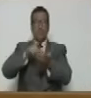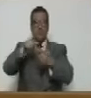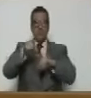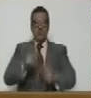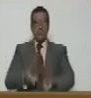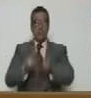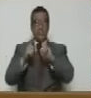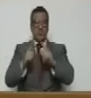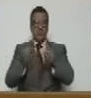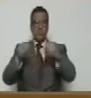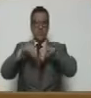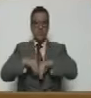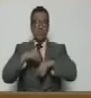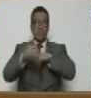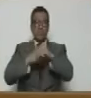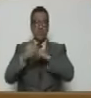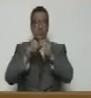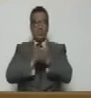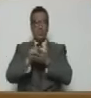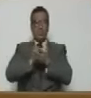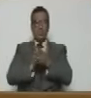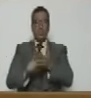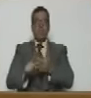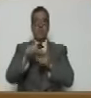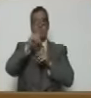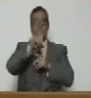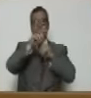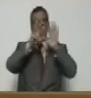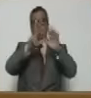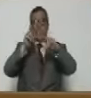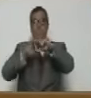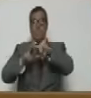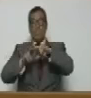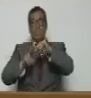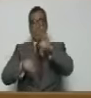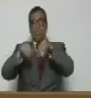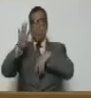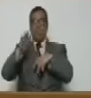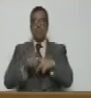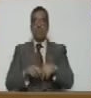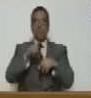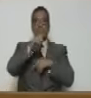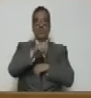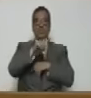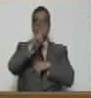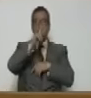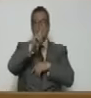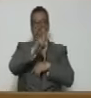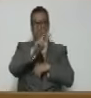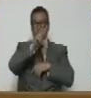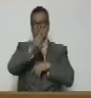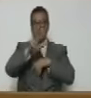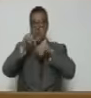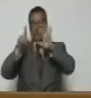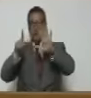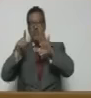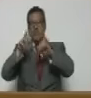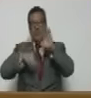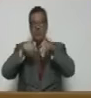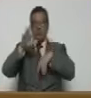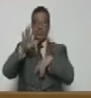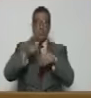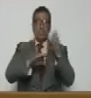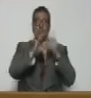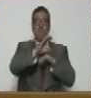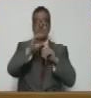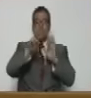la autorización de acuerdo con lo consagrado en los artículos 187, numeral 14, y 236, numeral 15 de la